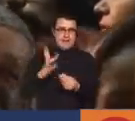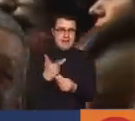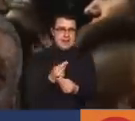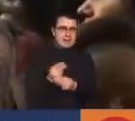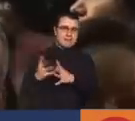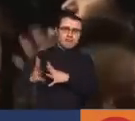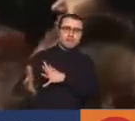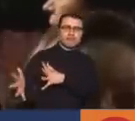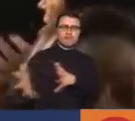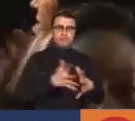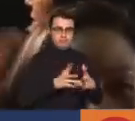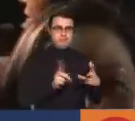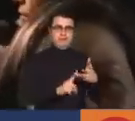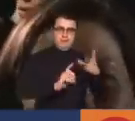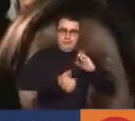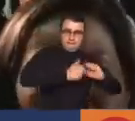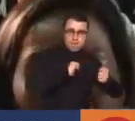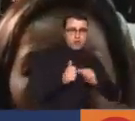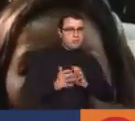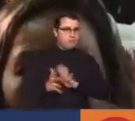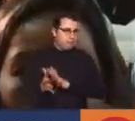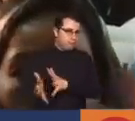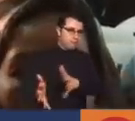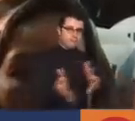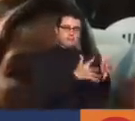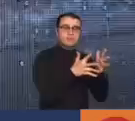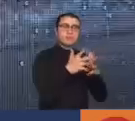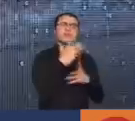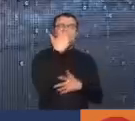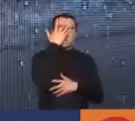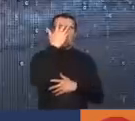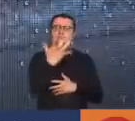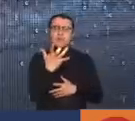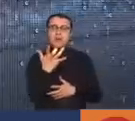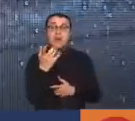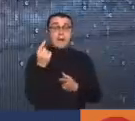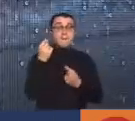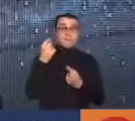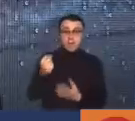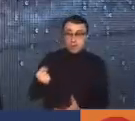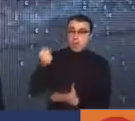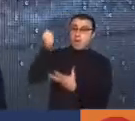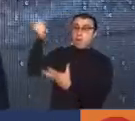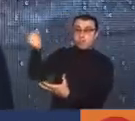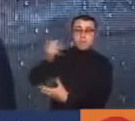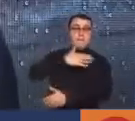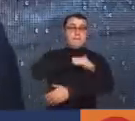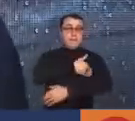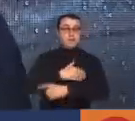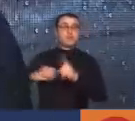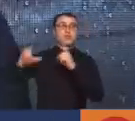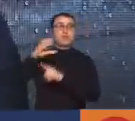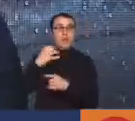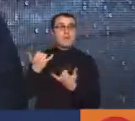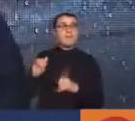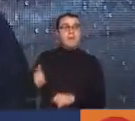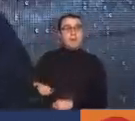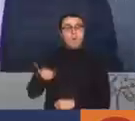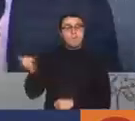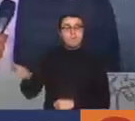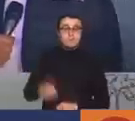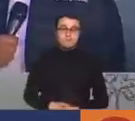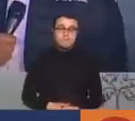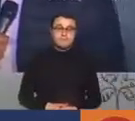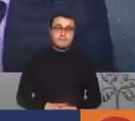enseñe deportes, etcétera, porque la plata sí está dispuesta a través del Ministerio de Cultura. Bueno,